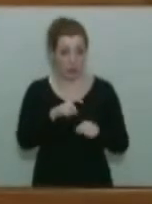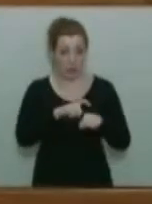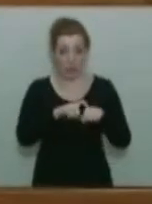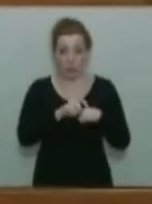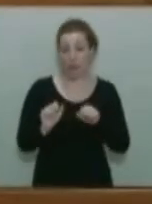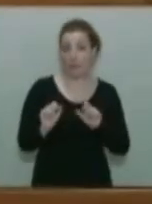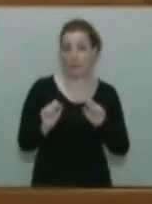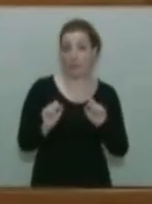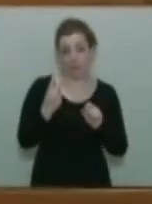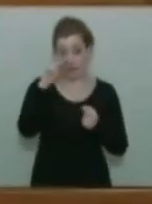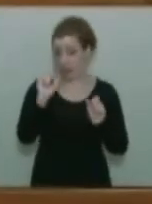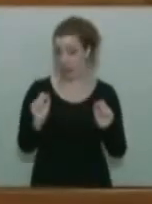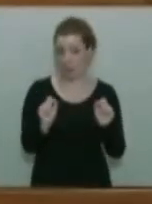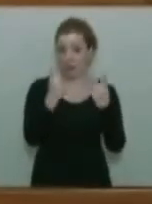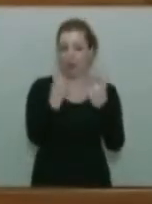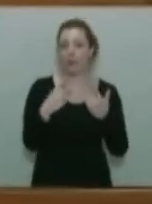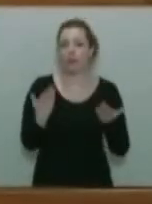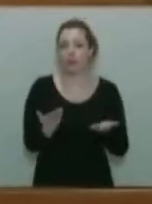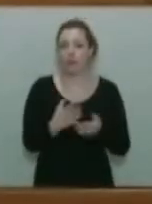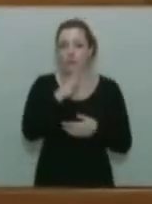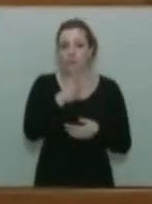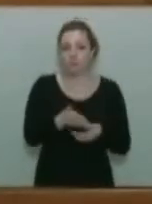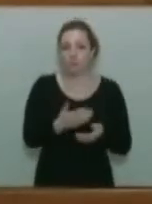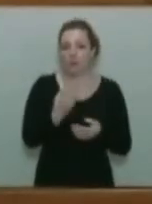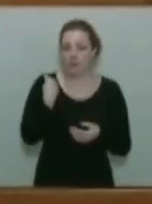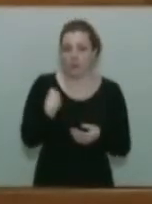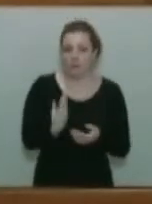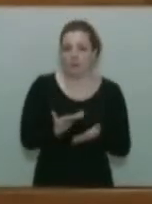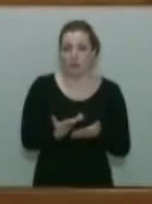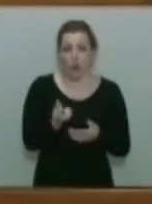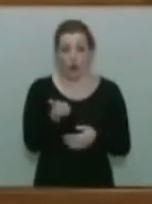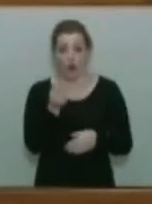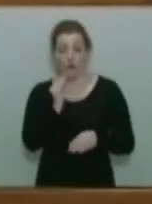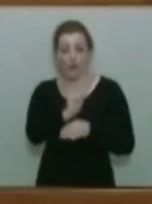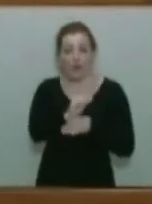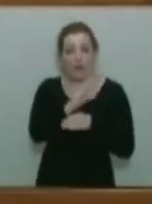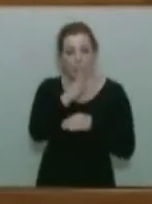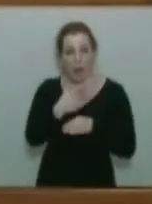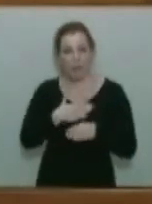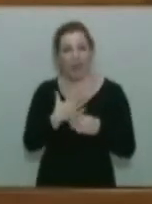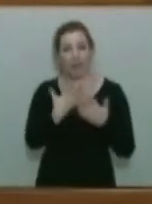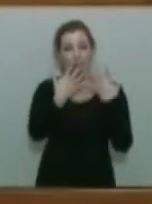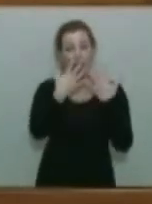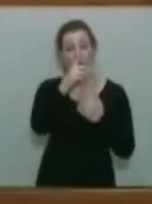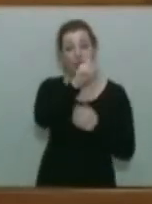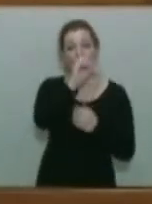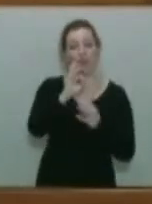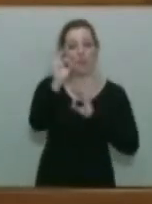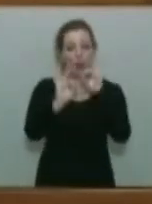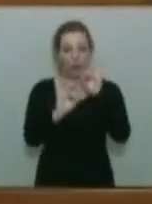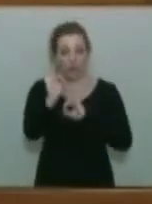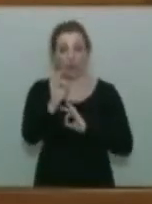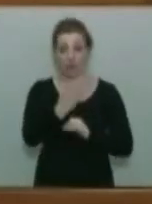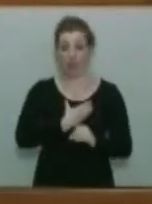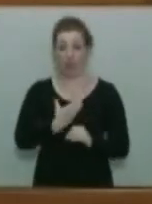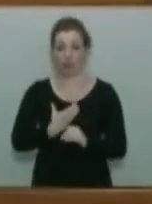experiencia? Decía que, bueno, que se hacía con esa financiación para poder llegar al 100% a los ayuntamientos, esos 25 ayuntamientos.